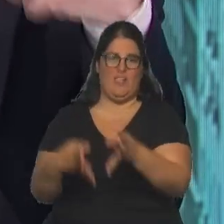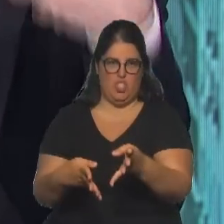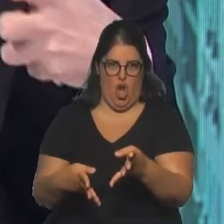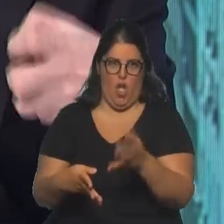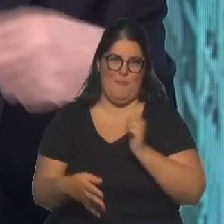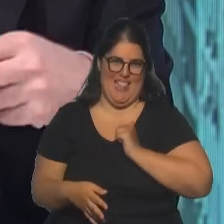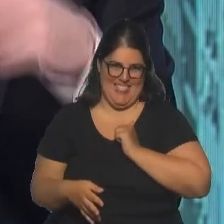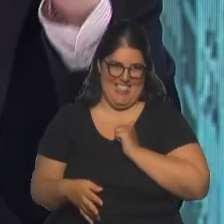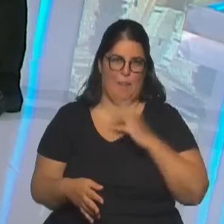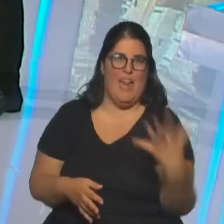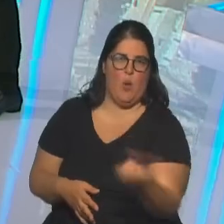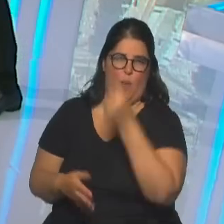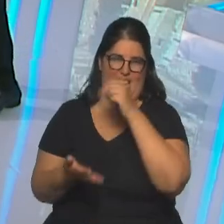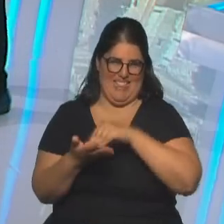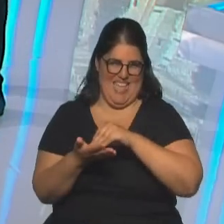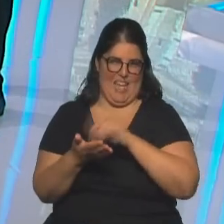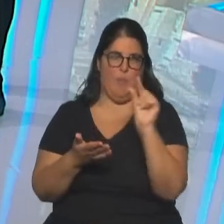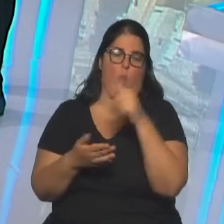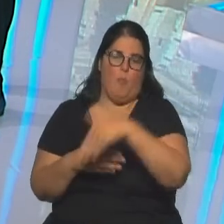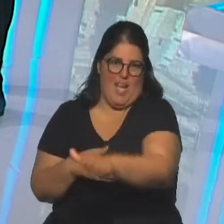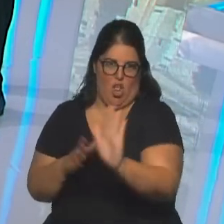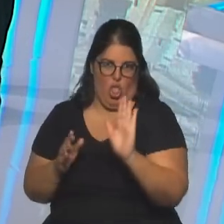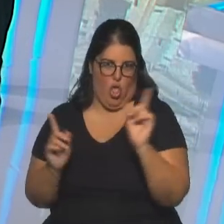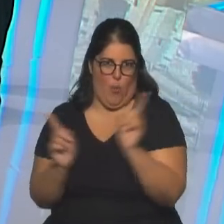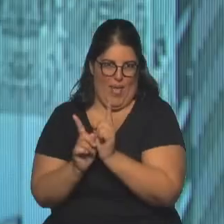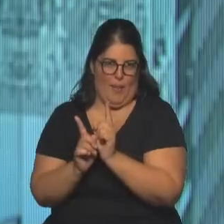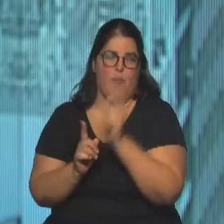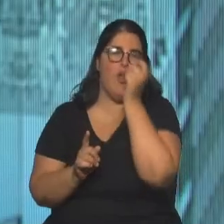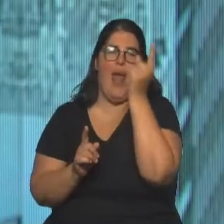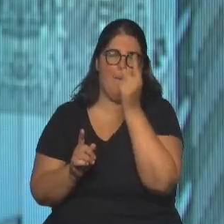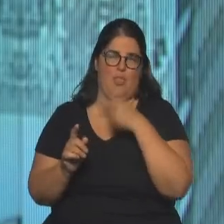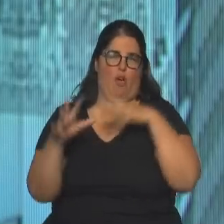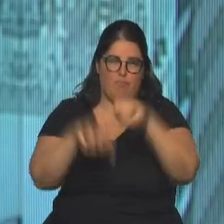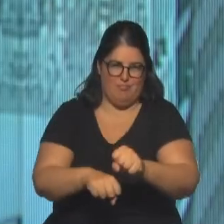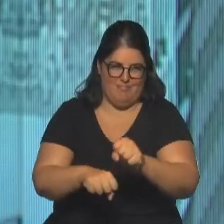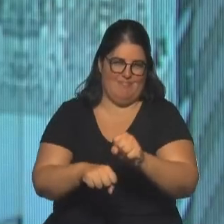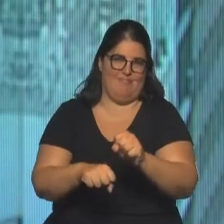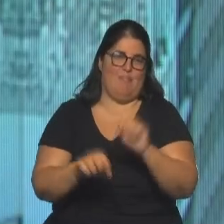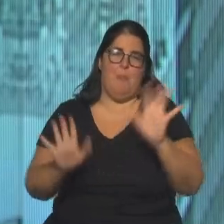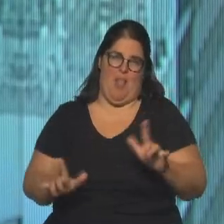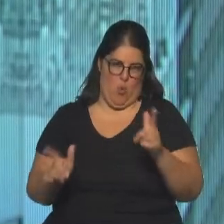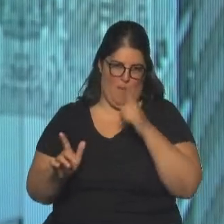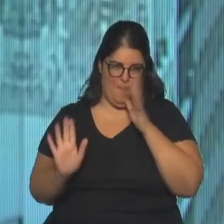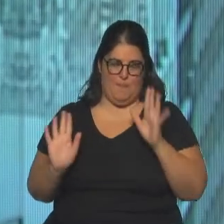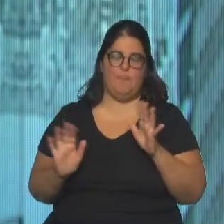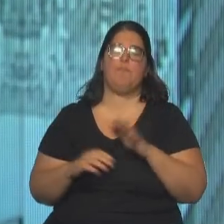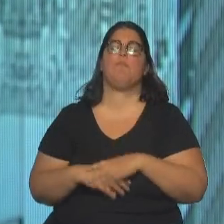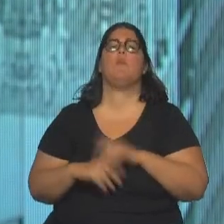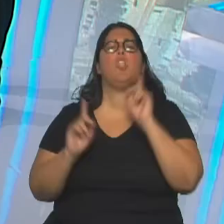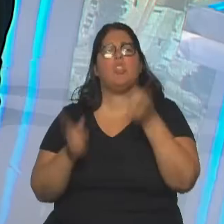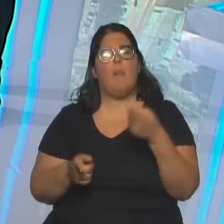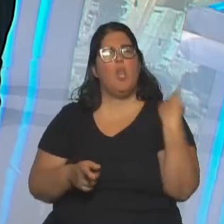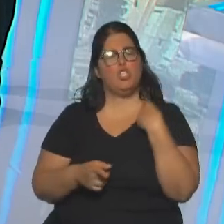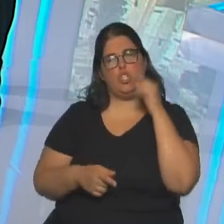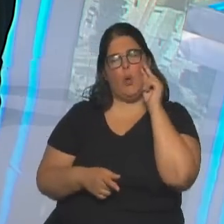de la isla en un periodo breve y corto, en una operación relámpago, ¿no? Pero al mismo tiempo vemos